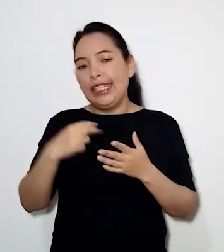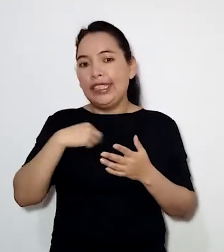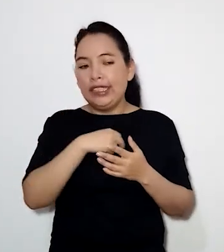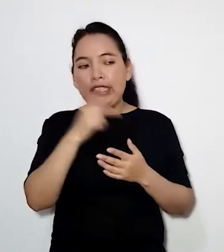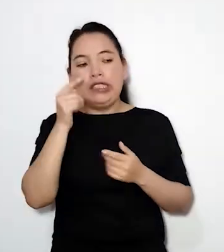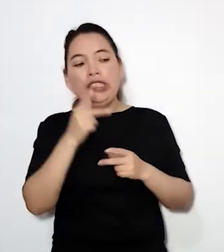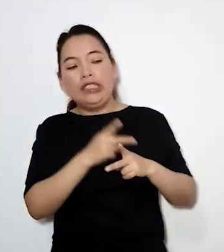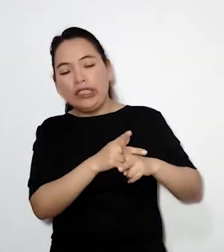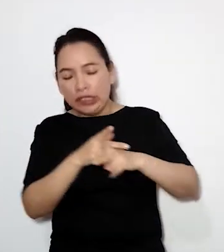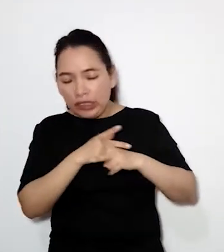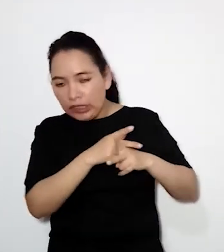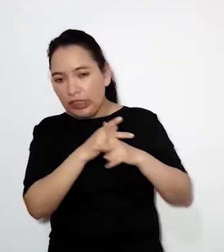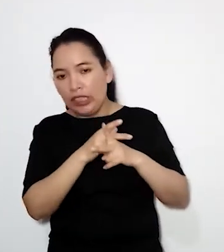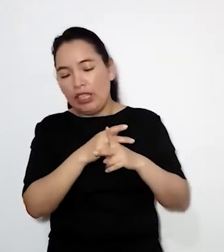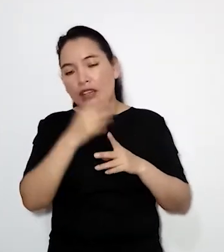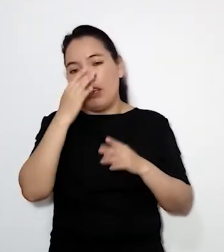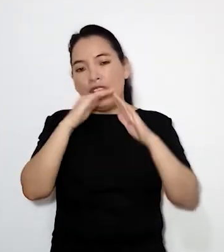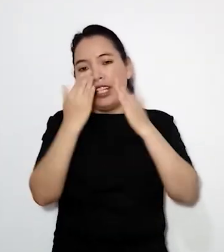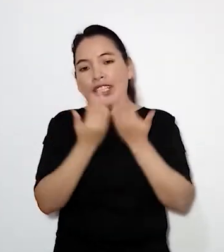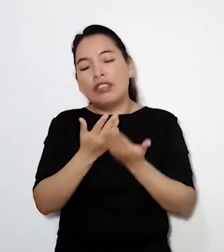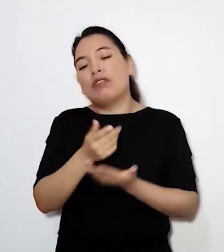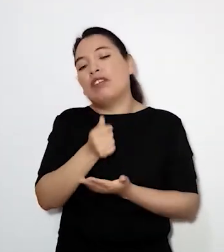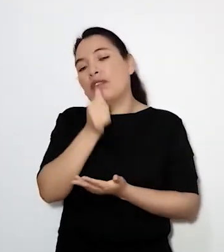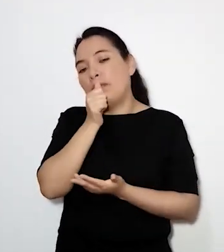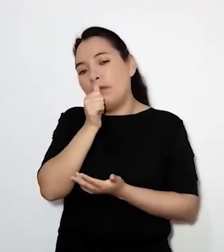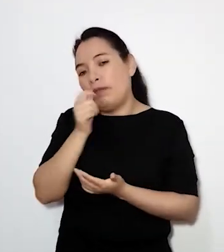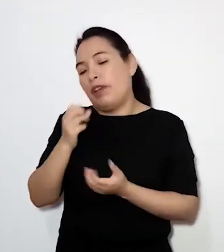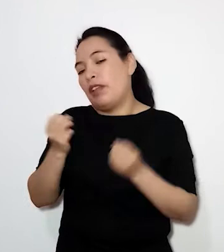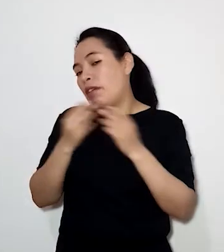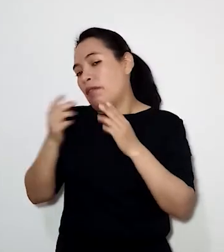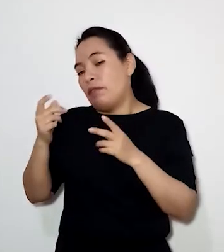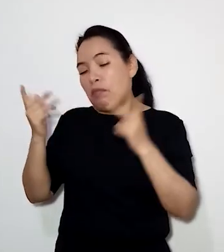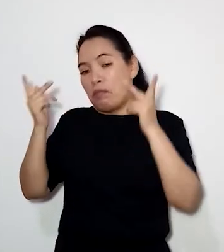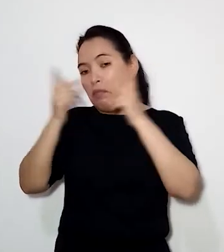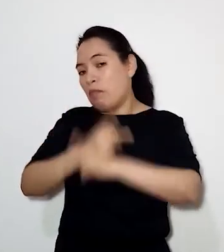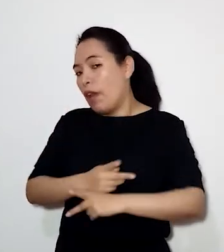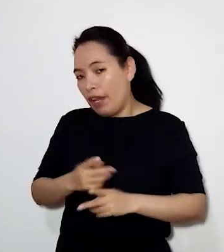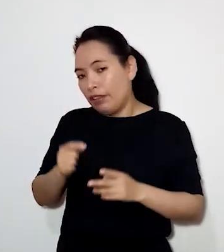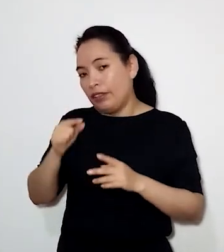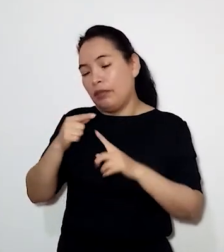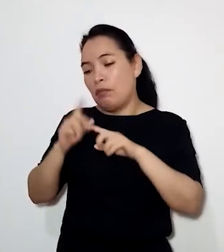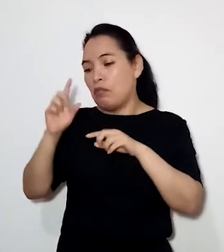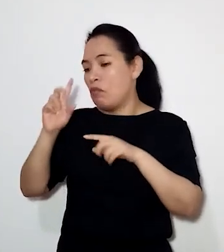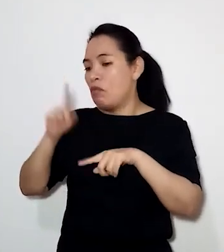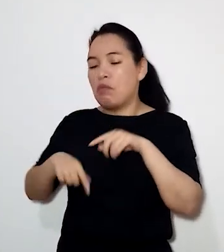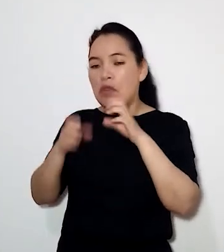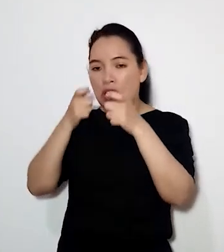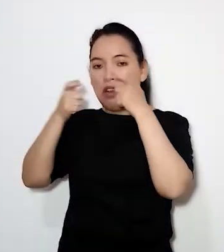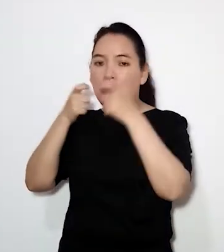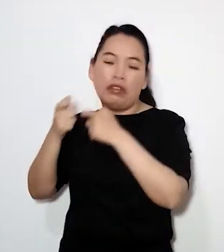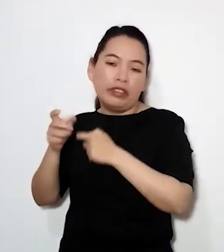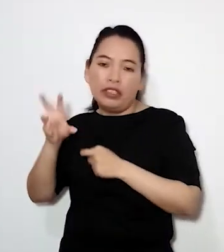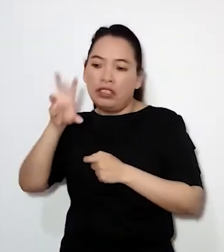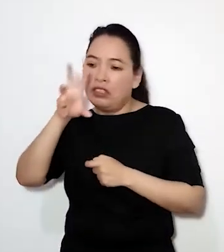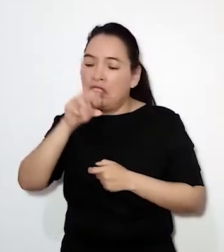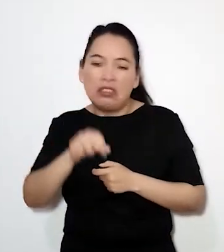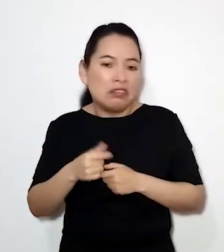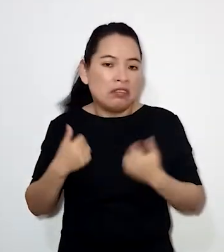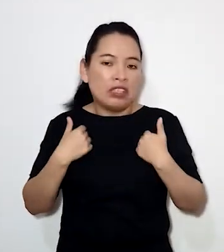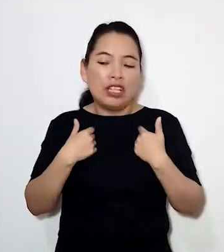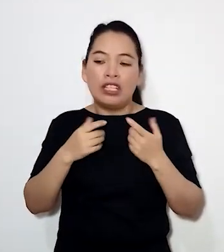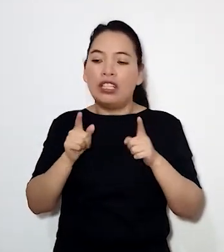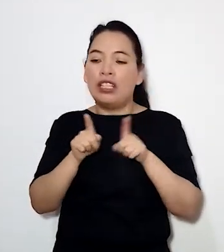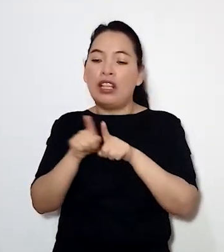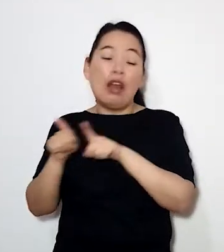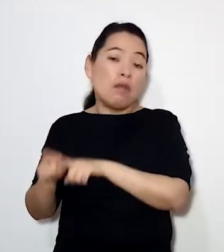mayor discrecionalidad y muchas veces no controlan adecuadamente ni son eficientes en revertir